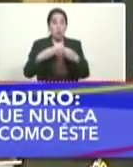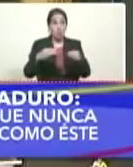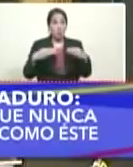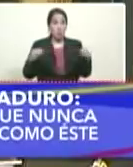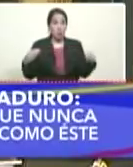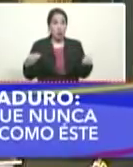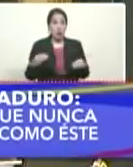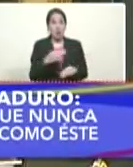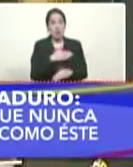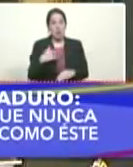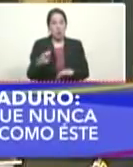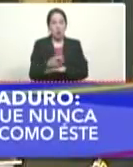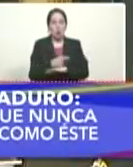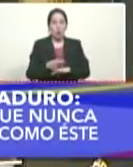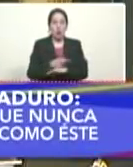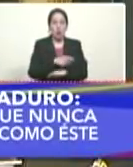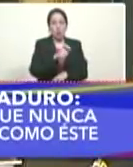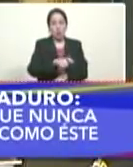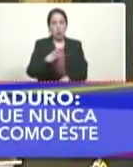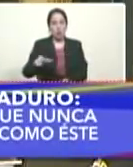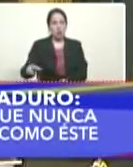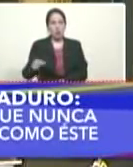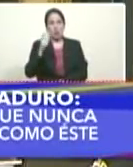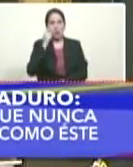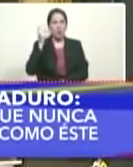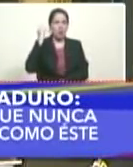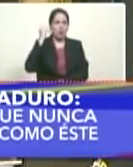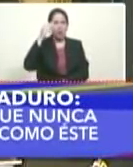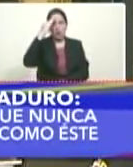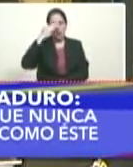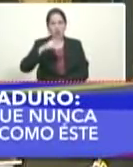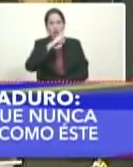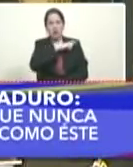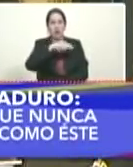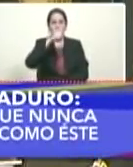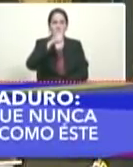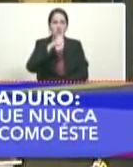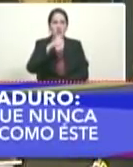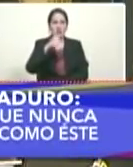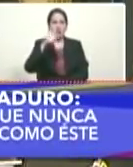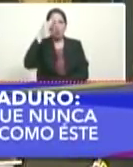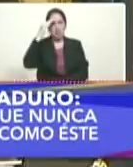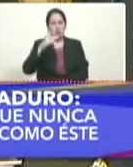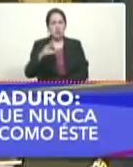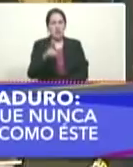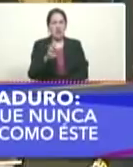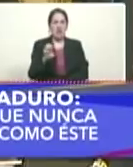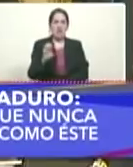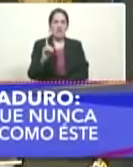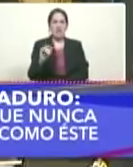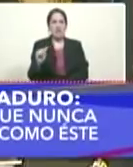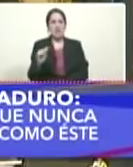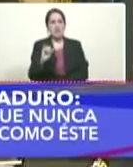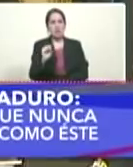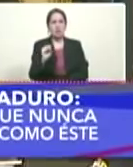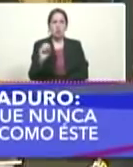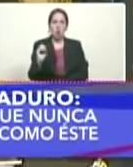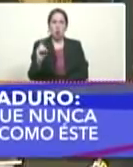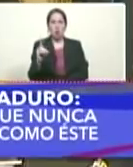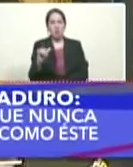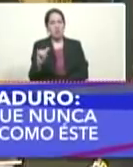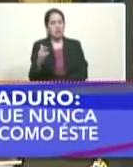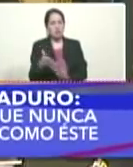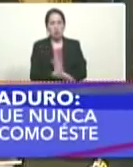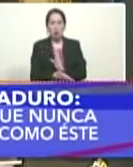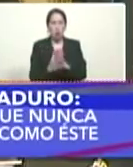gobernadores gobernadoras queridos jefes militares de red y sodi de unidades militares queridos